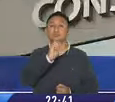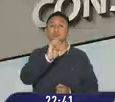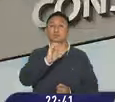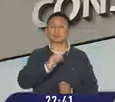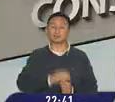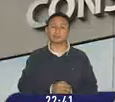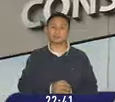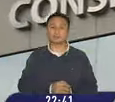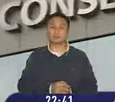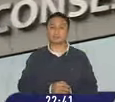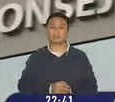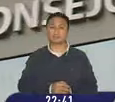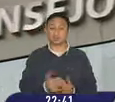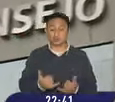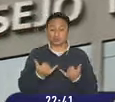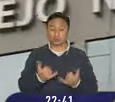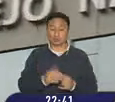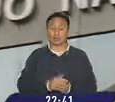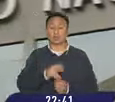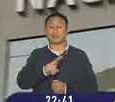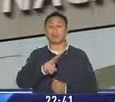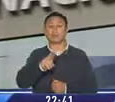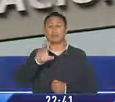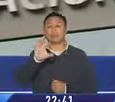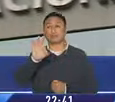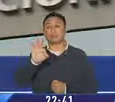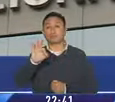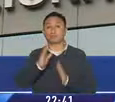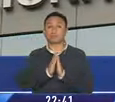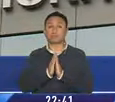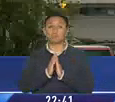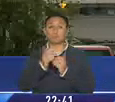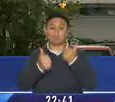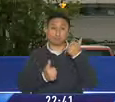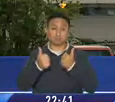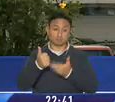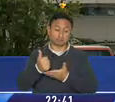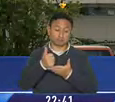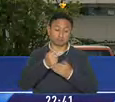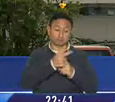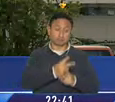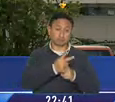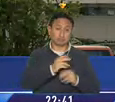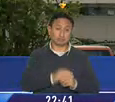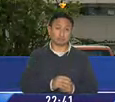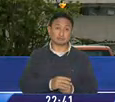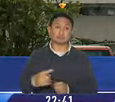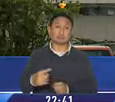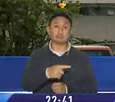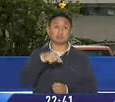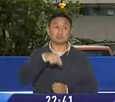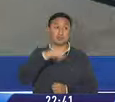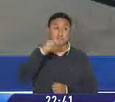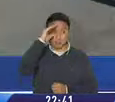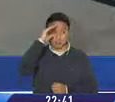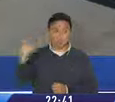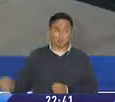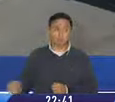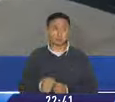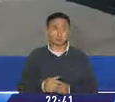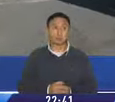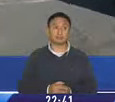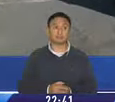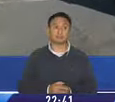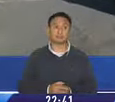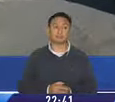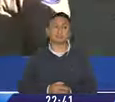Esto mientras a la fecha existen 29 pedidos de resguardo para candidatos. El CNE ya dio traslado a la Policía Nacional para